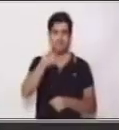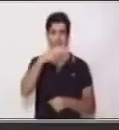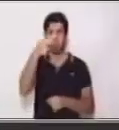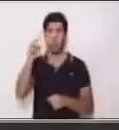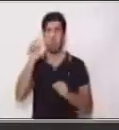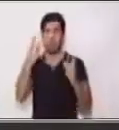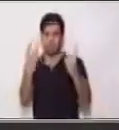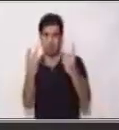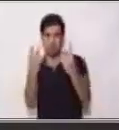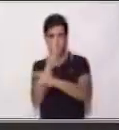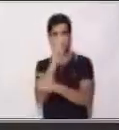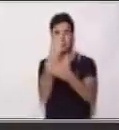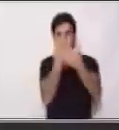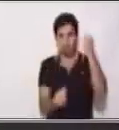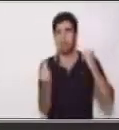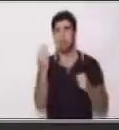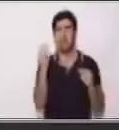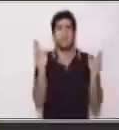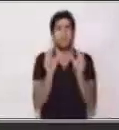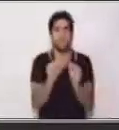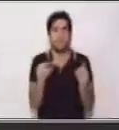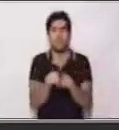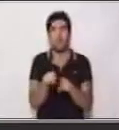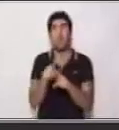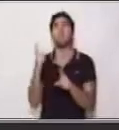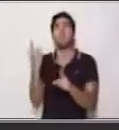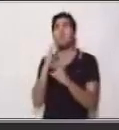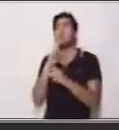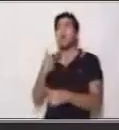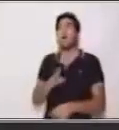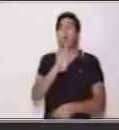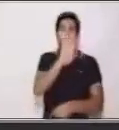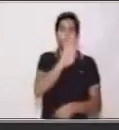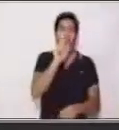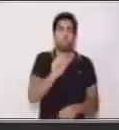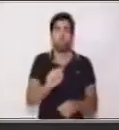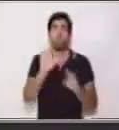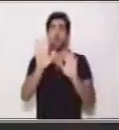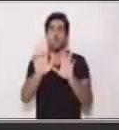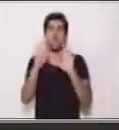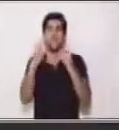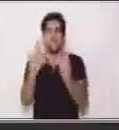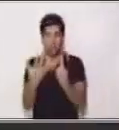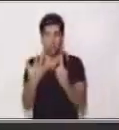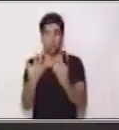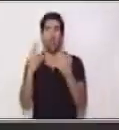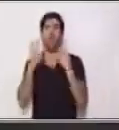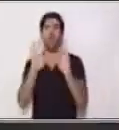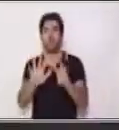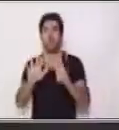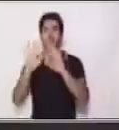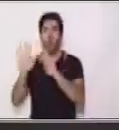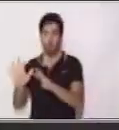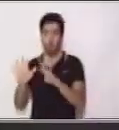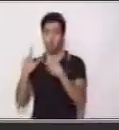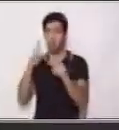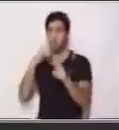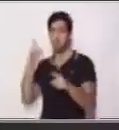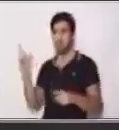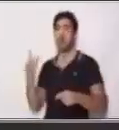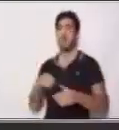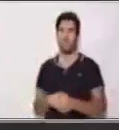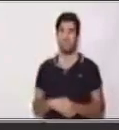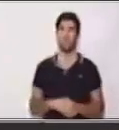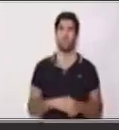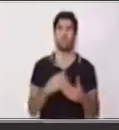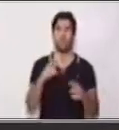4.1888 y elevamos el radio al cubo. Entonces vamos a tener 1.5 que nos están